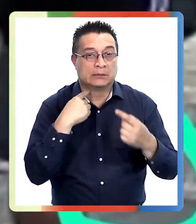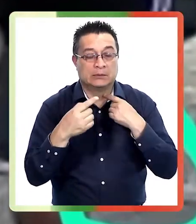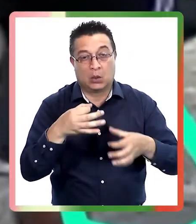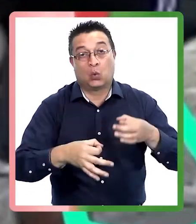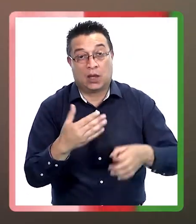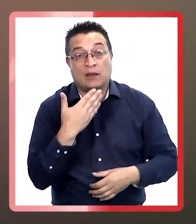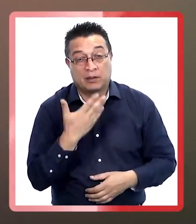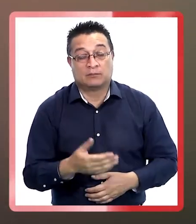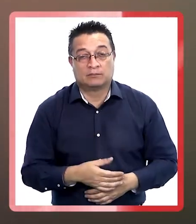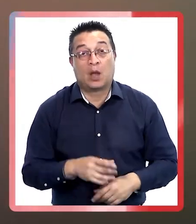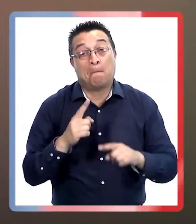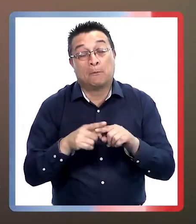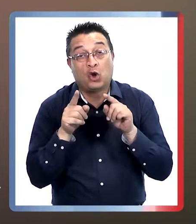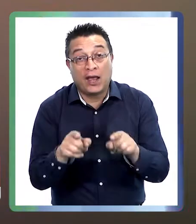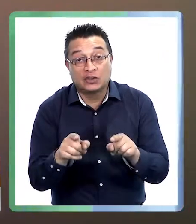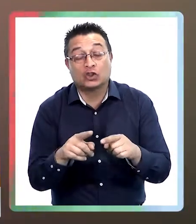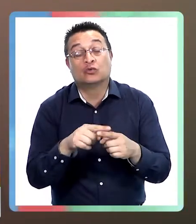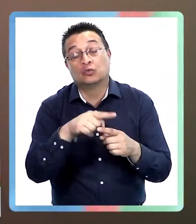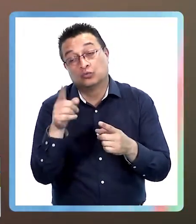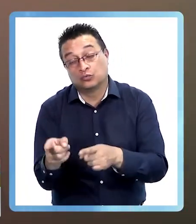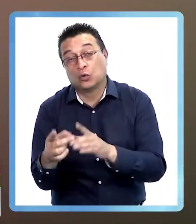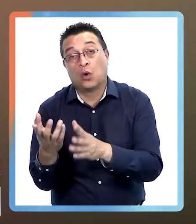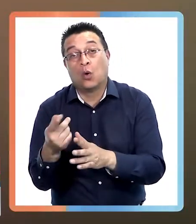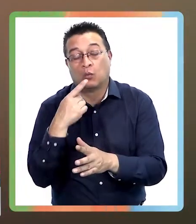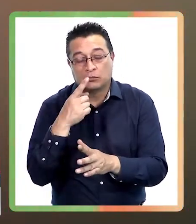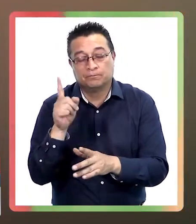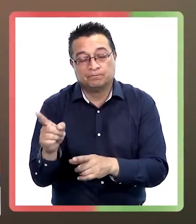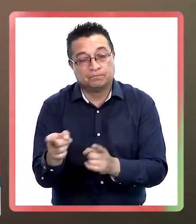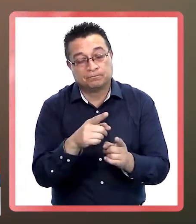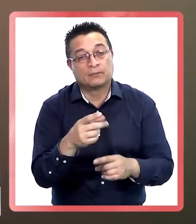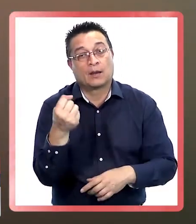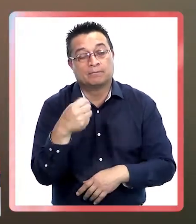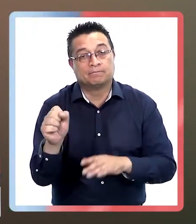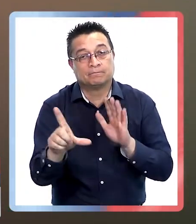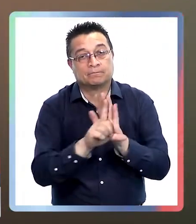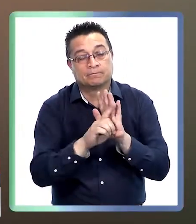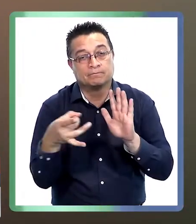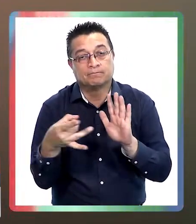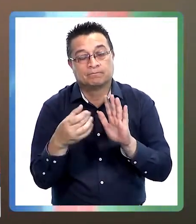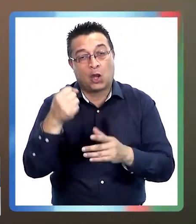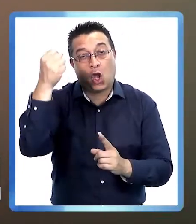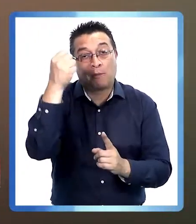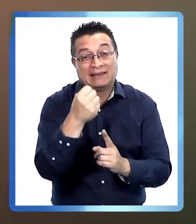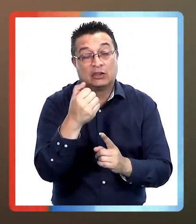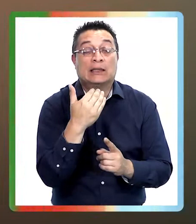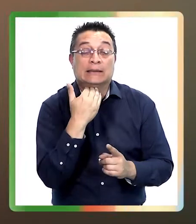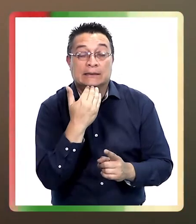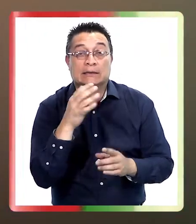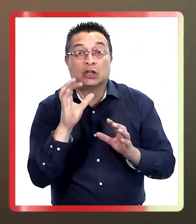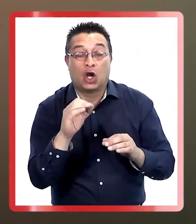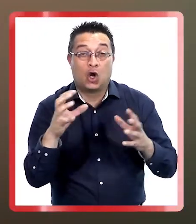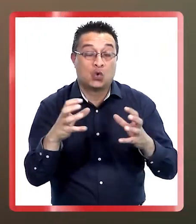consecuencias penales. Y por ende, por un lado, estarán sometidos a los delitos de homicidio, ya sea